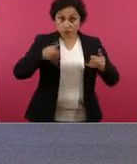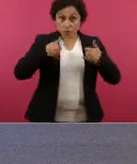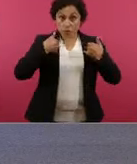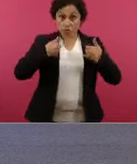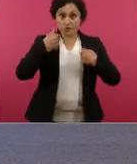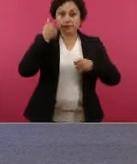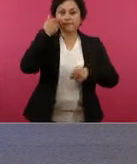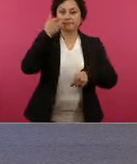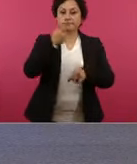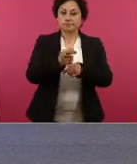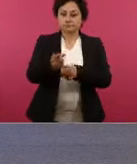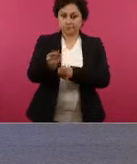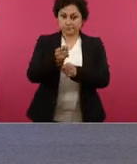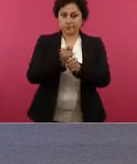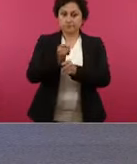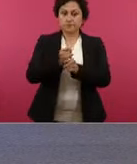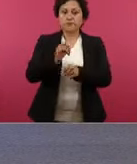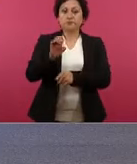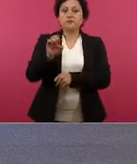consentido de Zedillo.